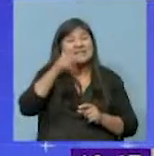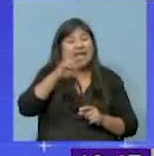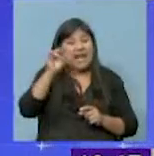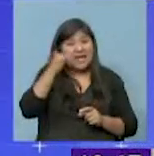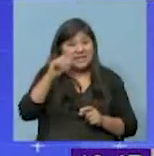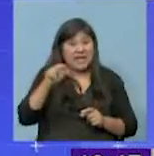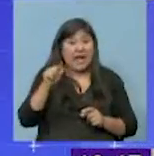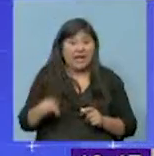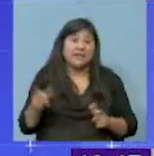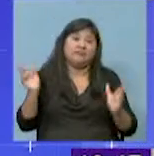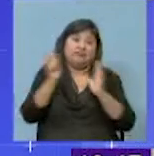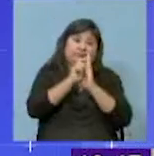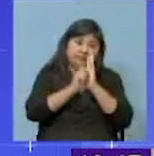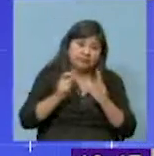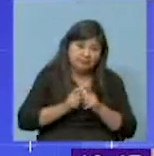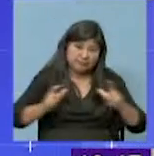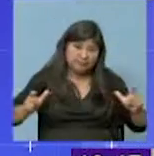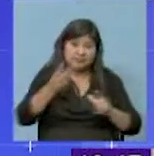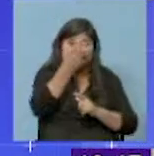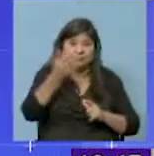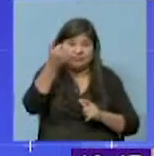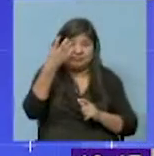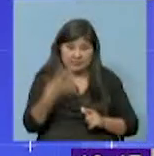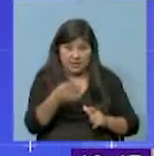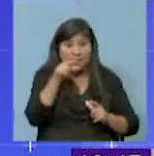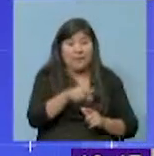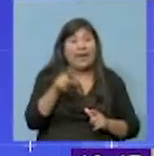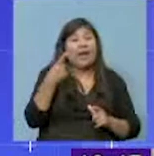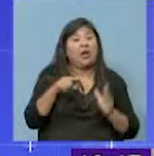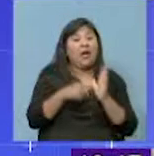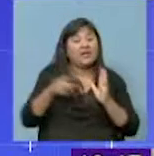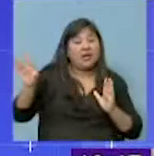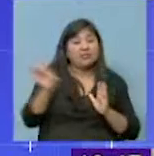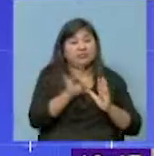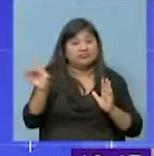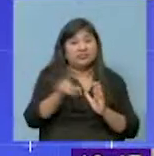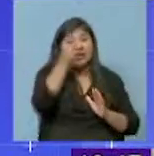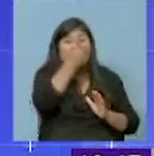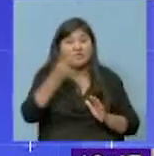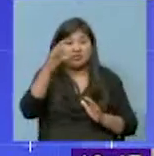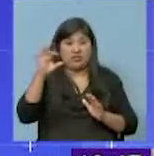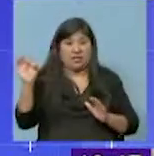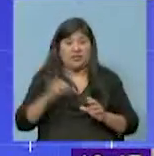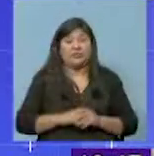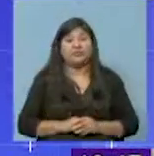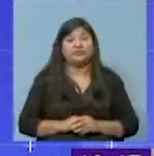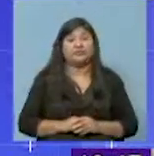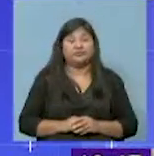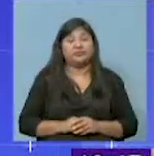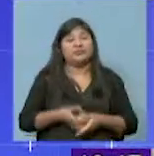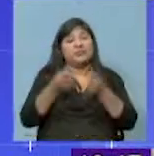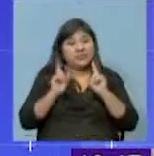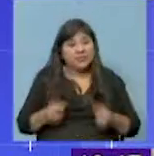Aumentó la cantidad de preinscriptos, 264. La vacante en este establecimiento es de 200.